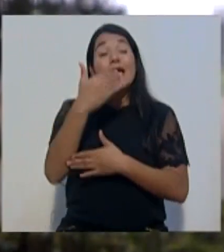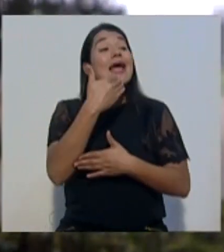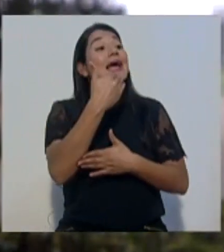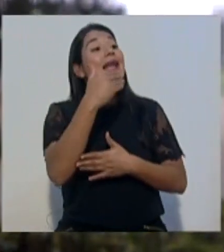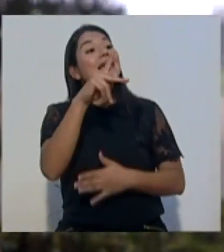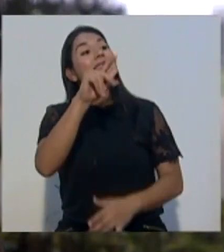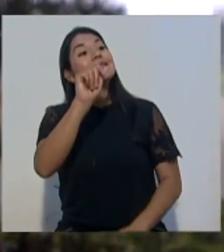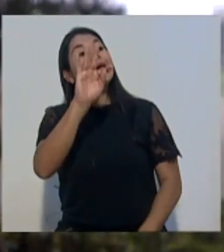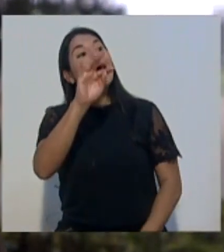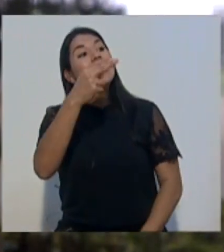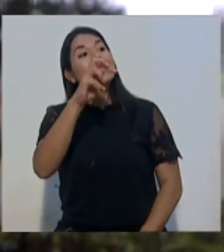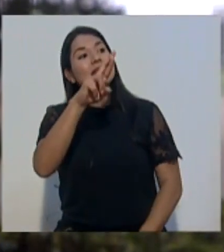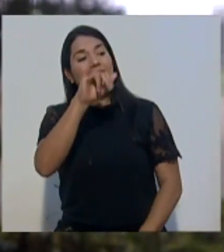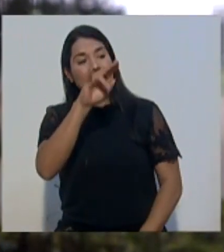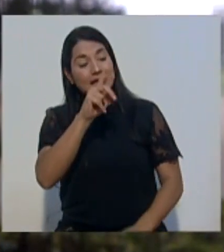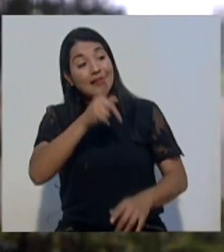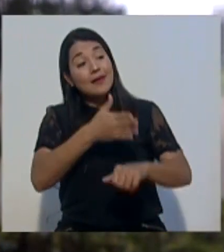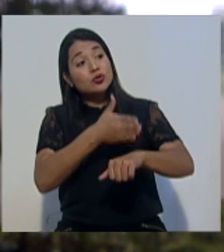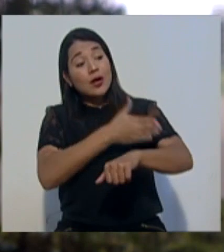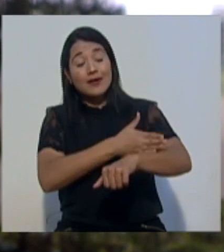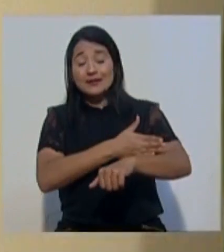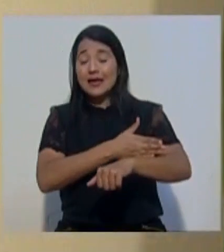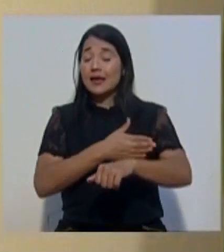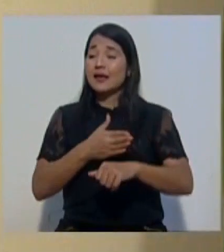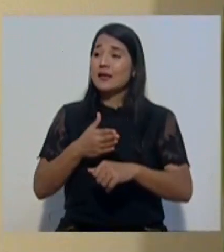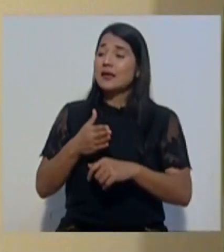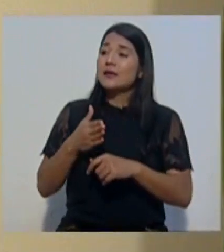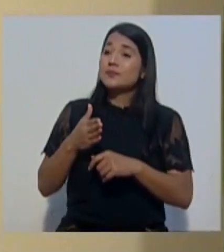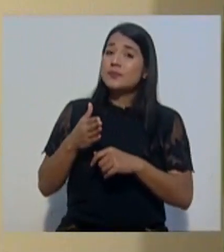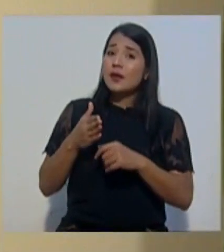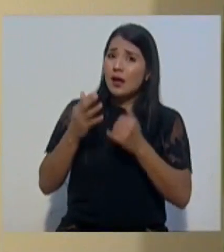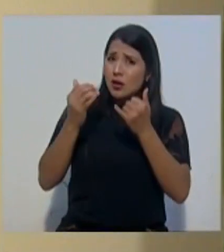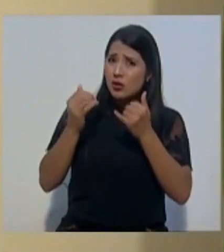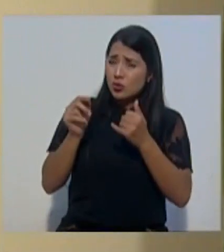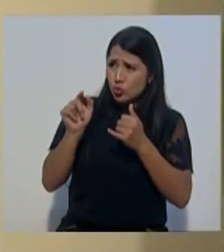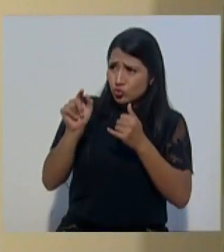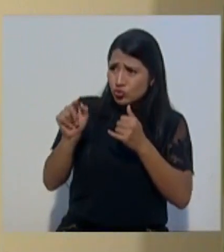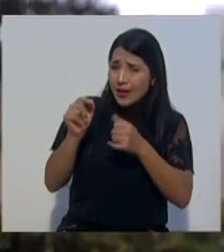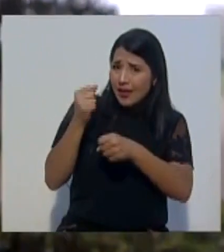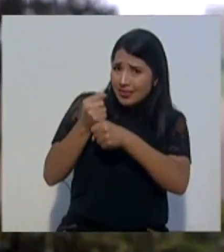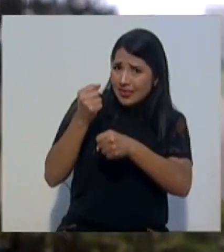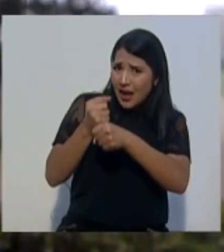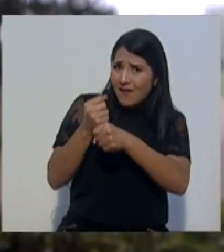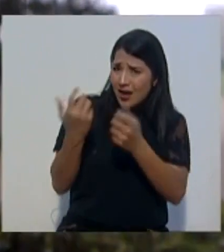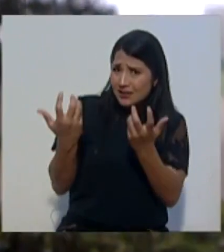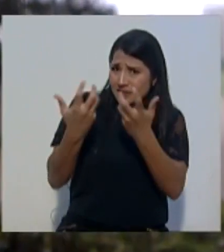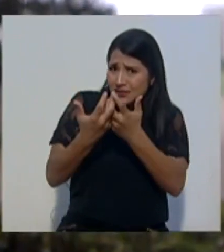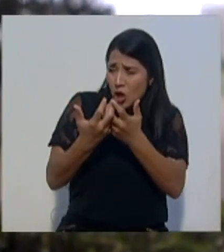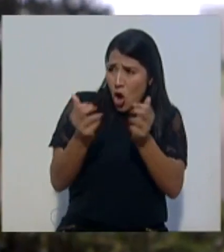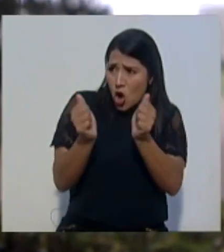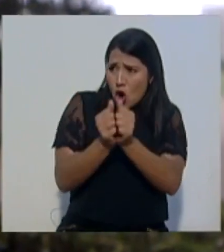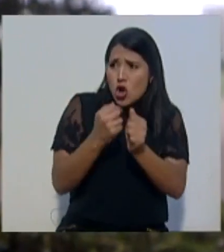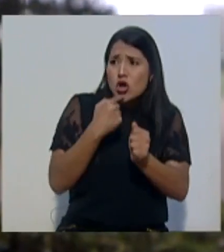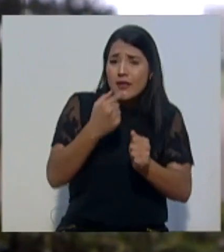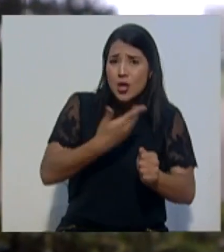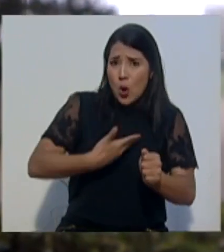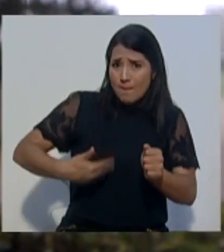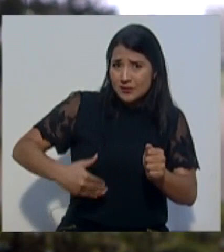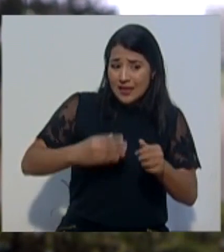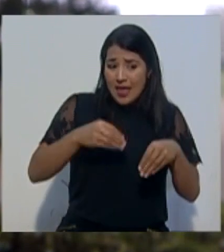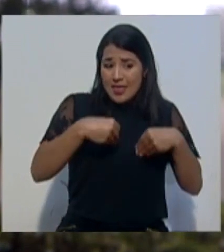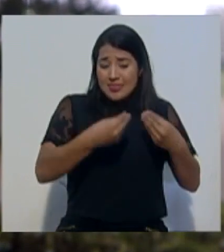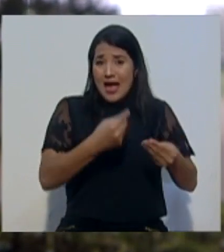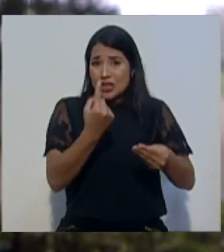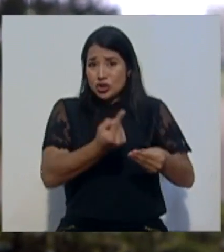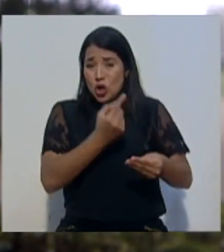Catherine, en el rumbo que dice el presidente, doña Victoria. ¿Perdón? En el rumbo que dice el presidente de beneficiar solo a los pequeños